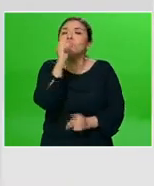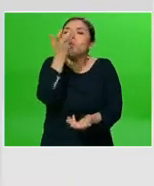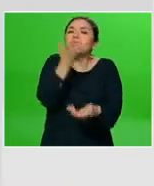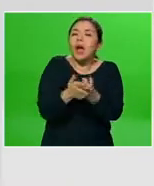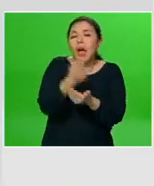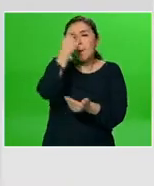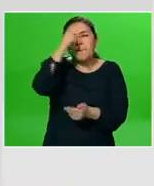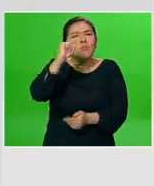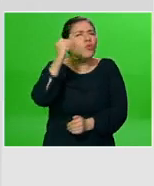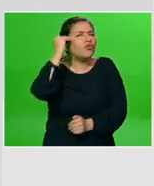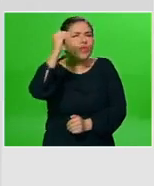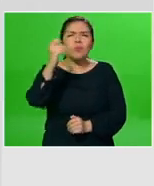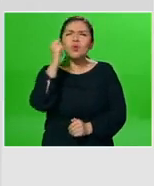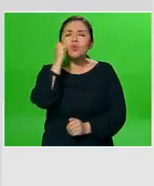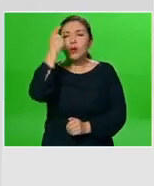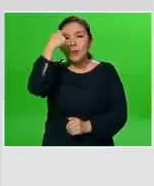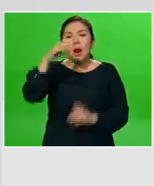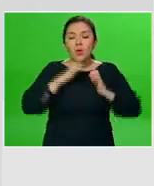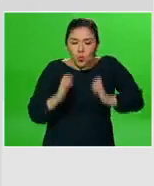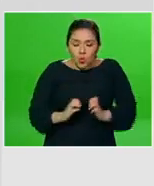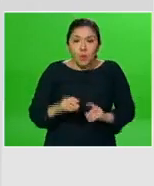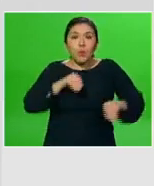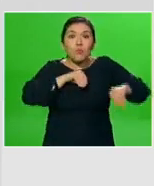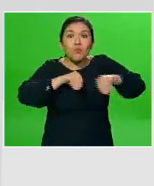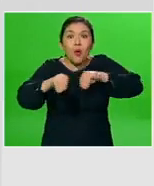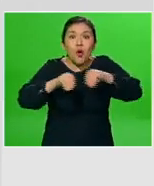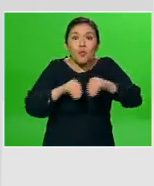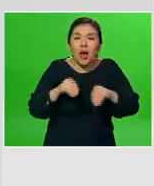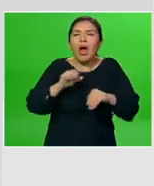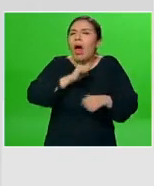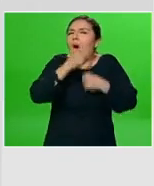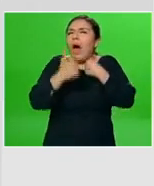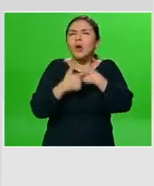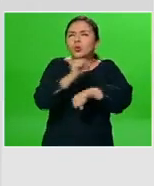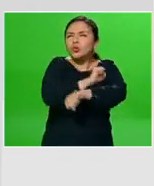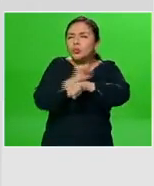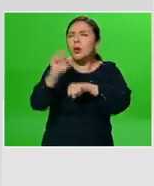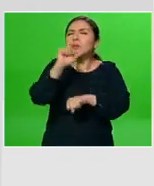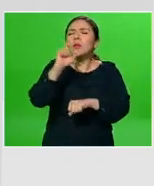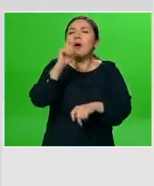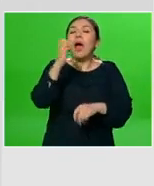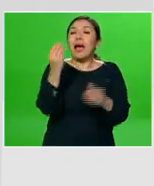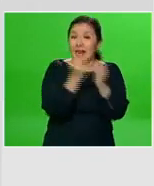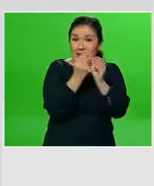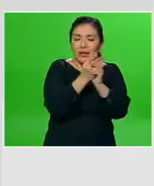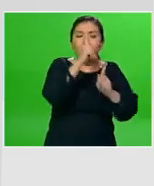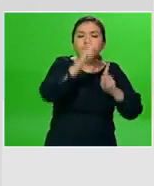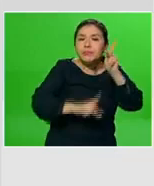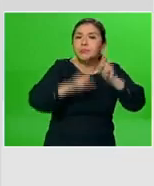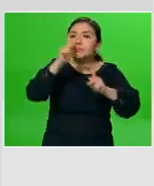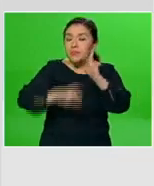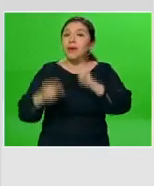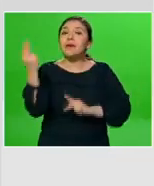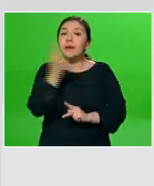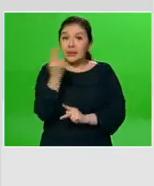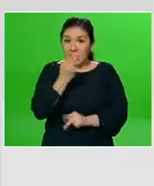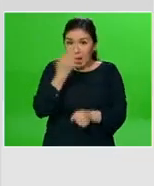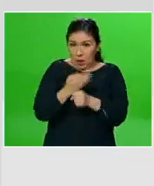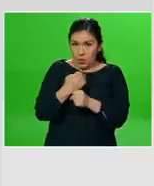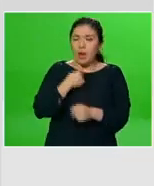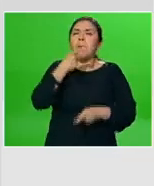momentos para poder moverse entre las clases aún cuando estamos hablando ya llevamos veinte segundos